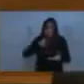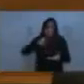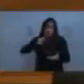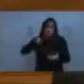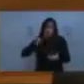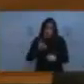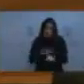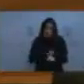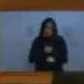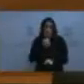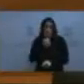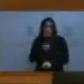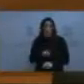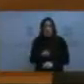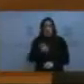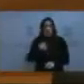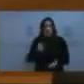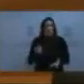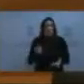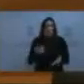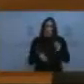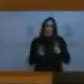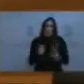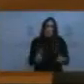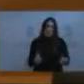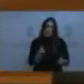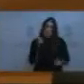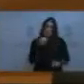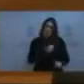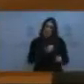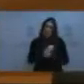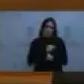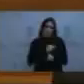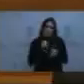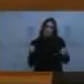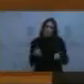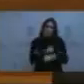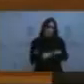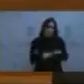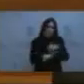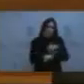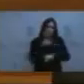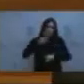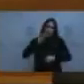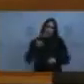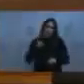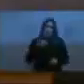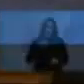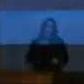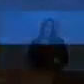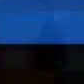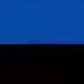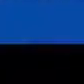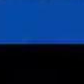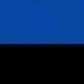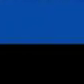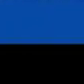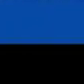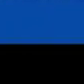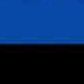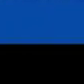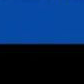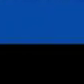presupuestarios. Pero los asturianos, sencillamente, y termino, no nos merecemos más promesas incumplidas de este Gobierno en este